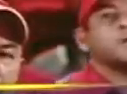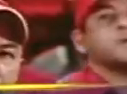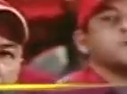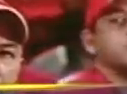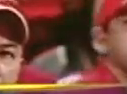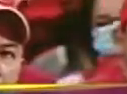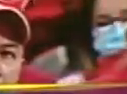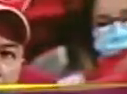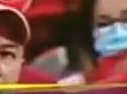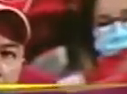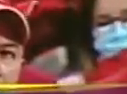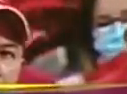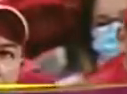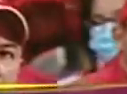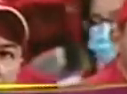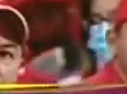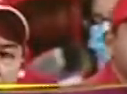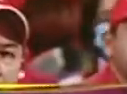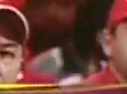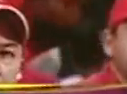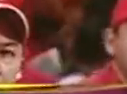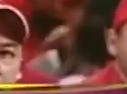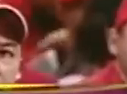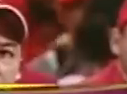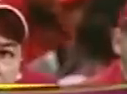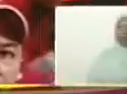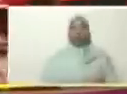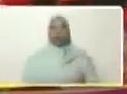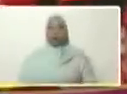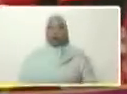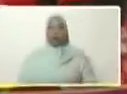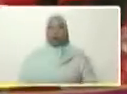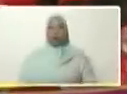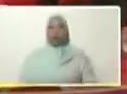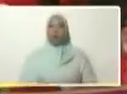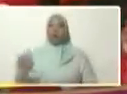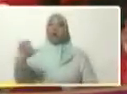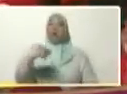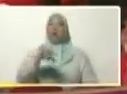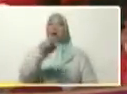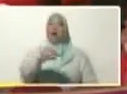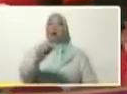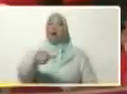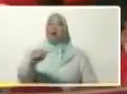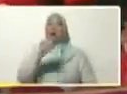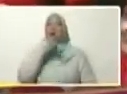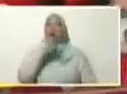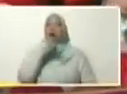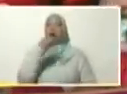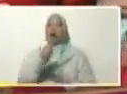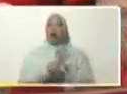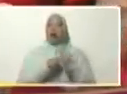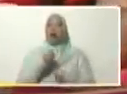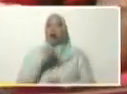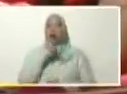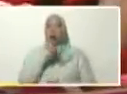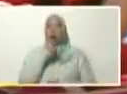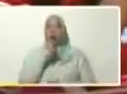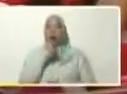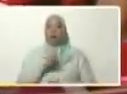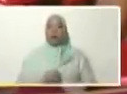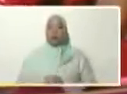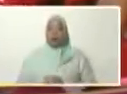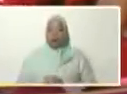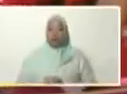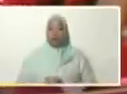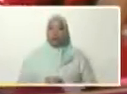y resistiremos con total entrega, justo a nuestro pueblo cívico-militar y en defensa del legado